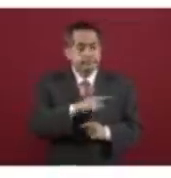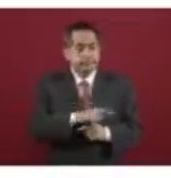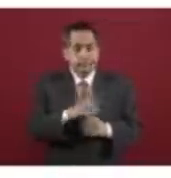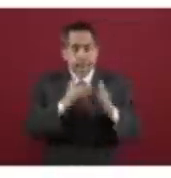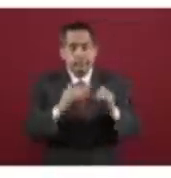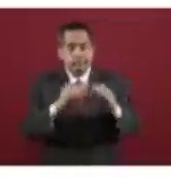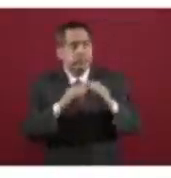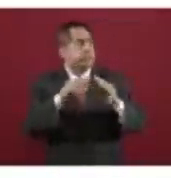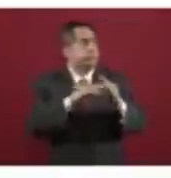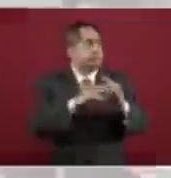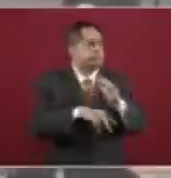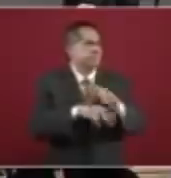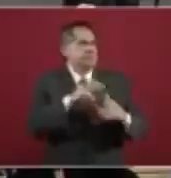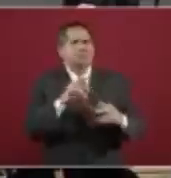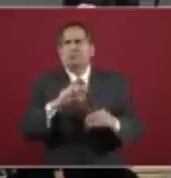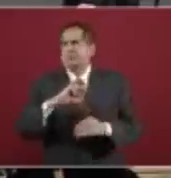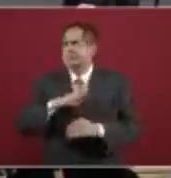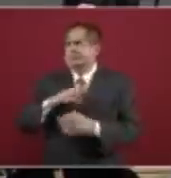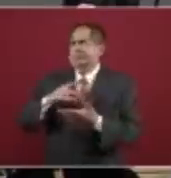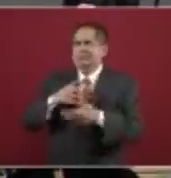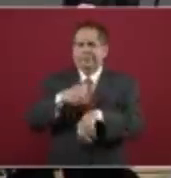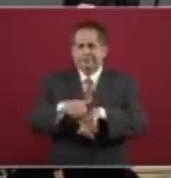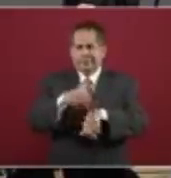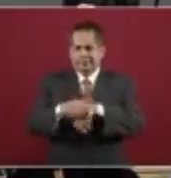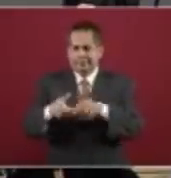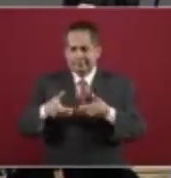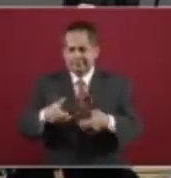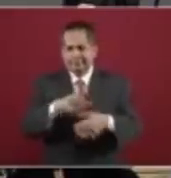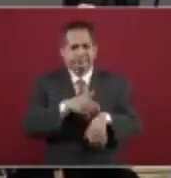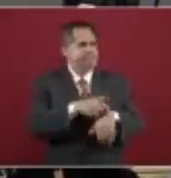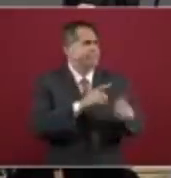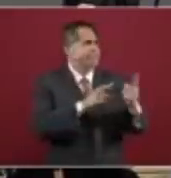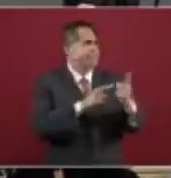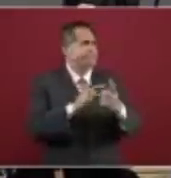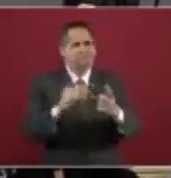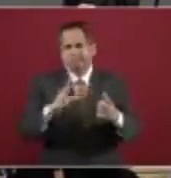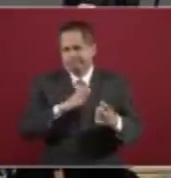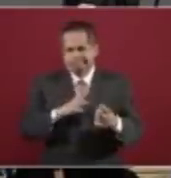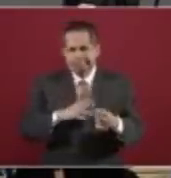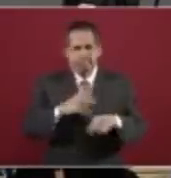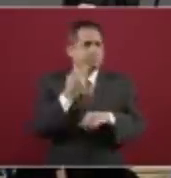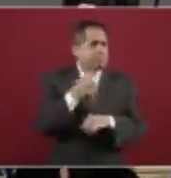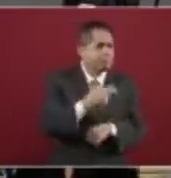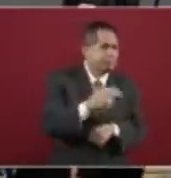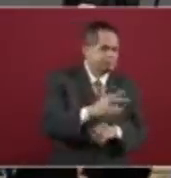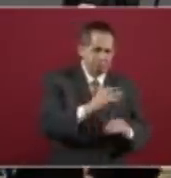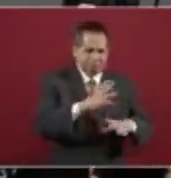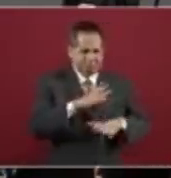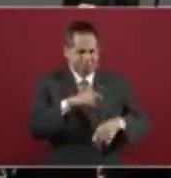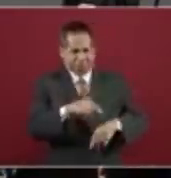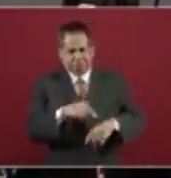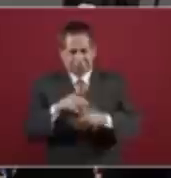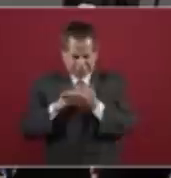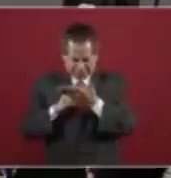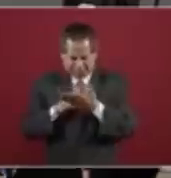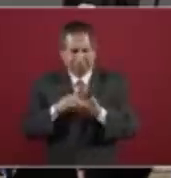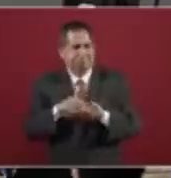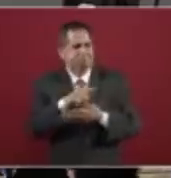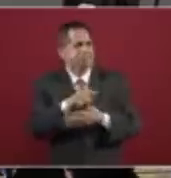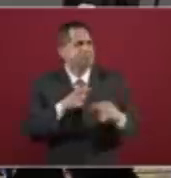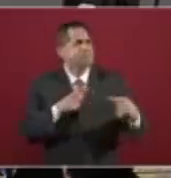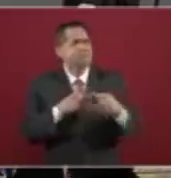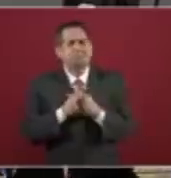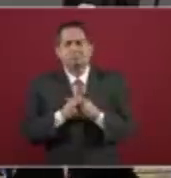domicilios son inexistentes. Las personas no son localizadas en el domicilio que está registrado. Es